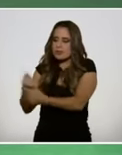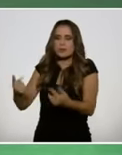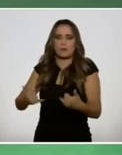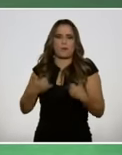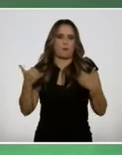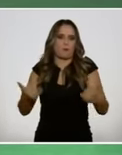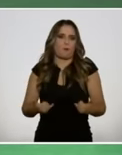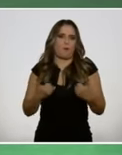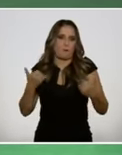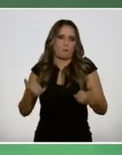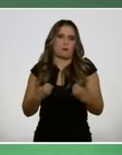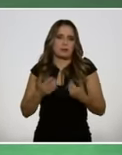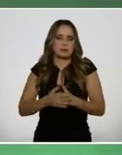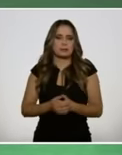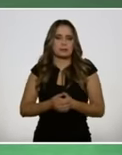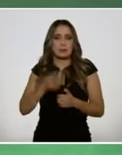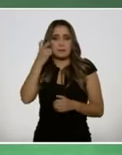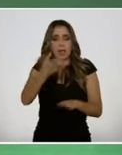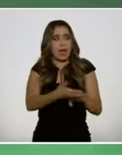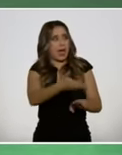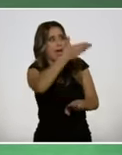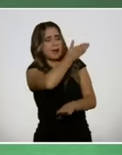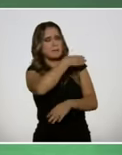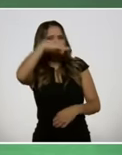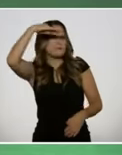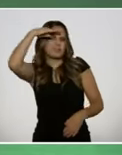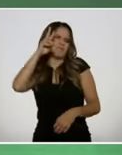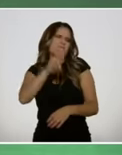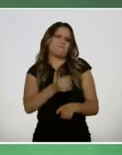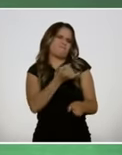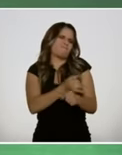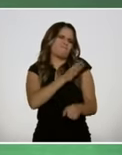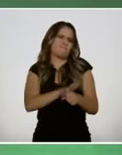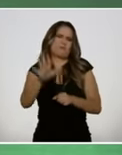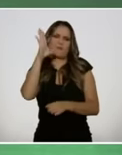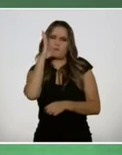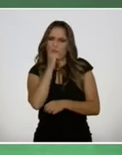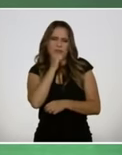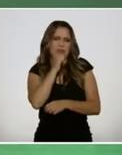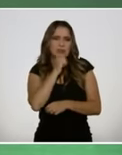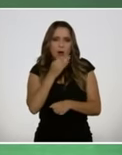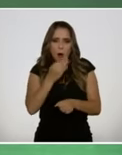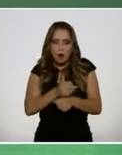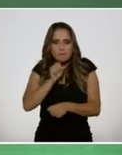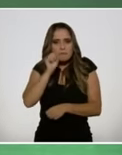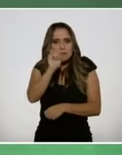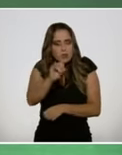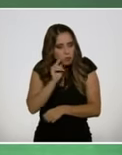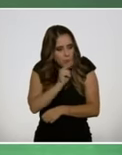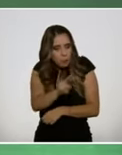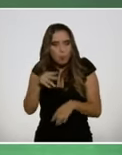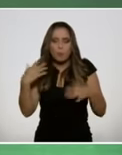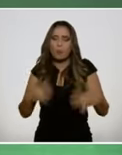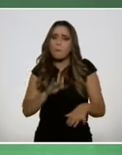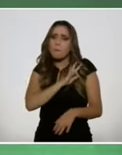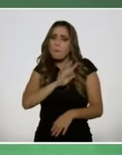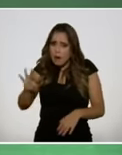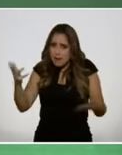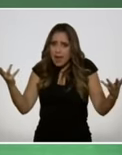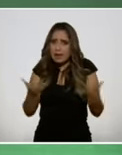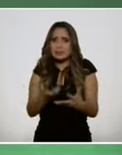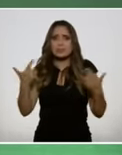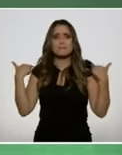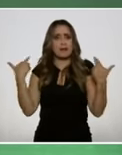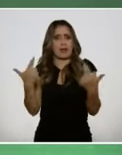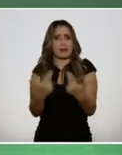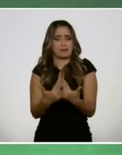jóvenes, hicieron cosas que nunca nos imaginamos y que fueron de verdad de un reconocimiento especial.